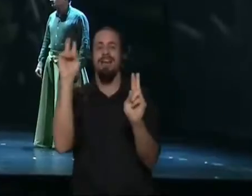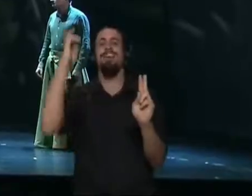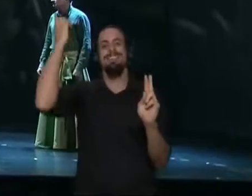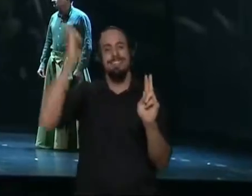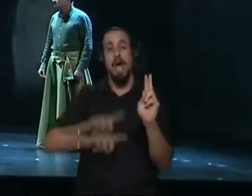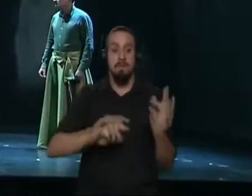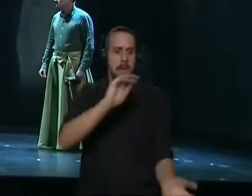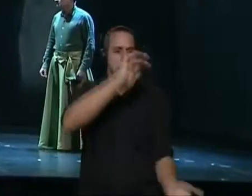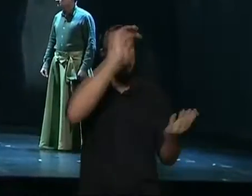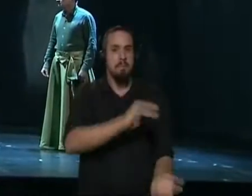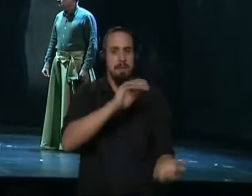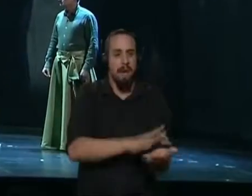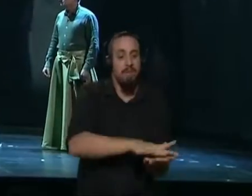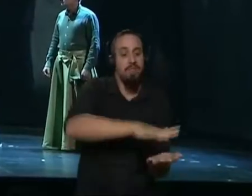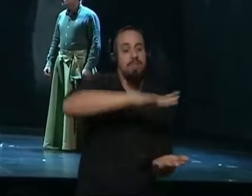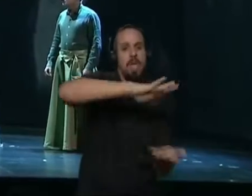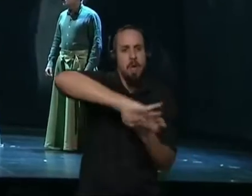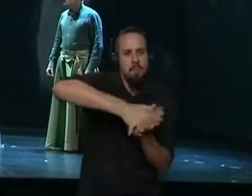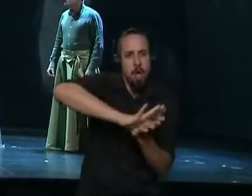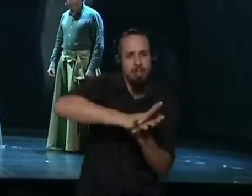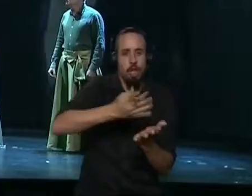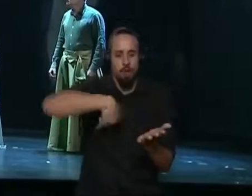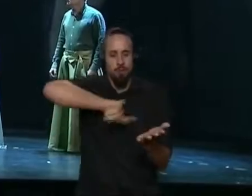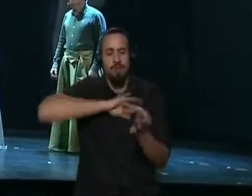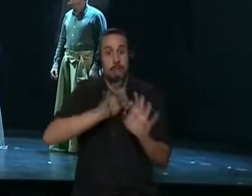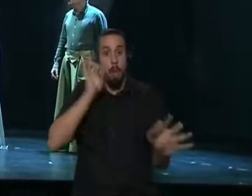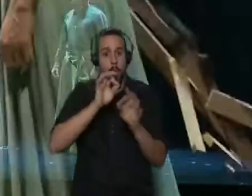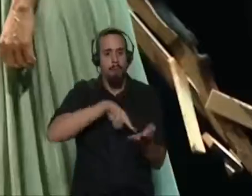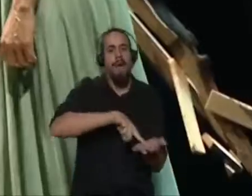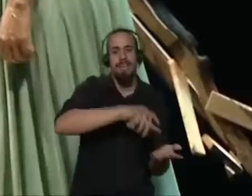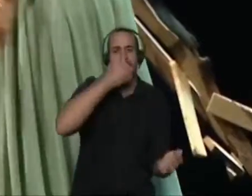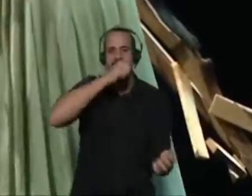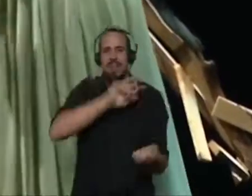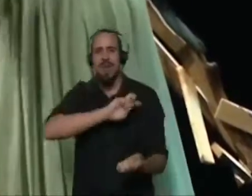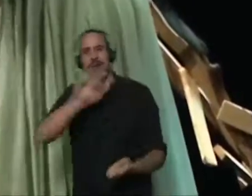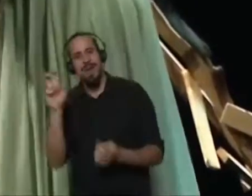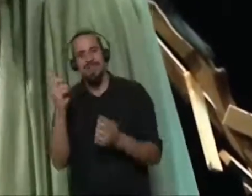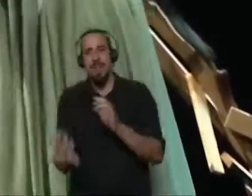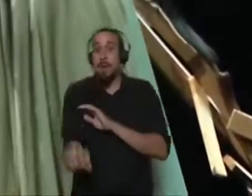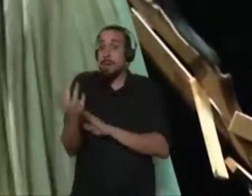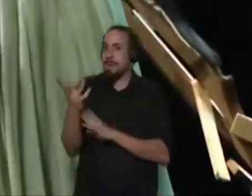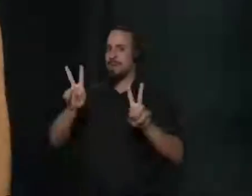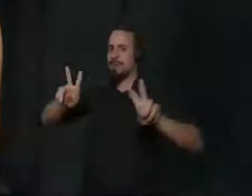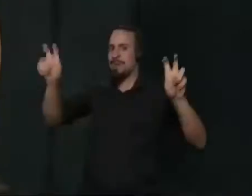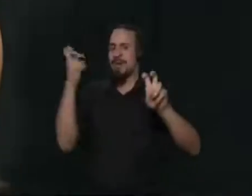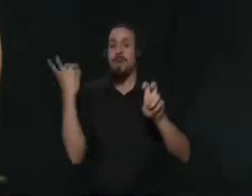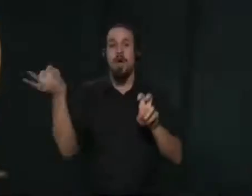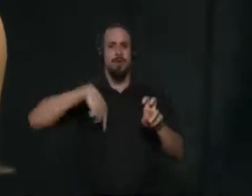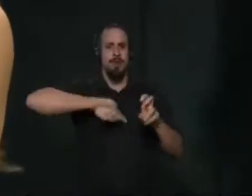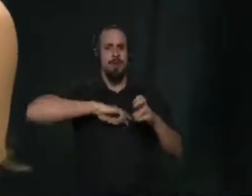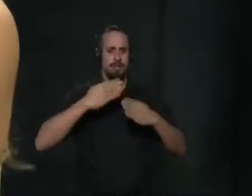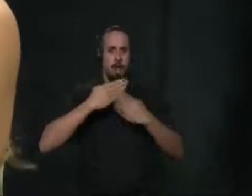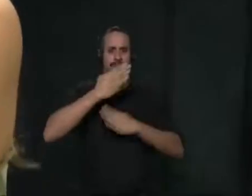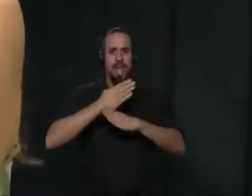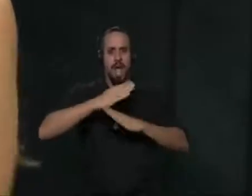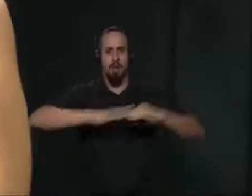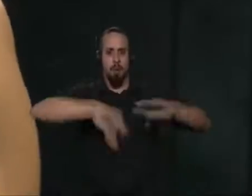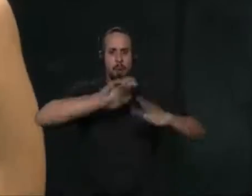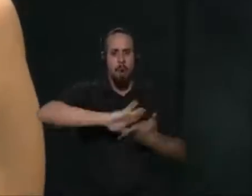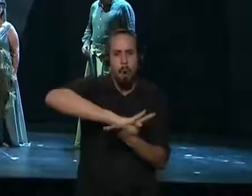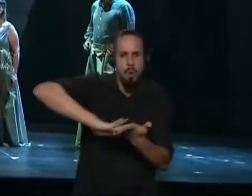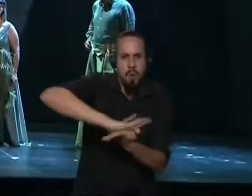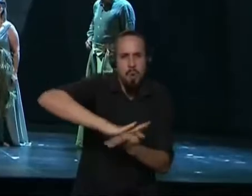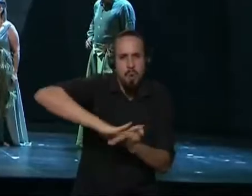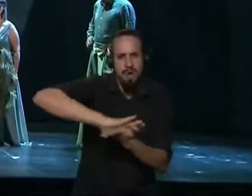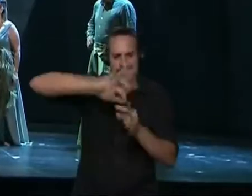pipa y el mosto en nuestras entrañas acabó dando otro vino. Fuimos viga en los lagares para apretar los racimos, madera